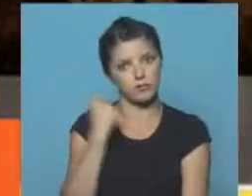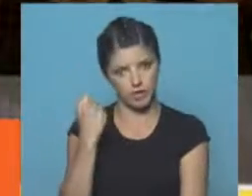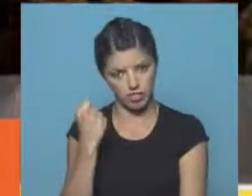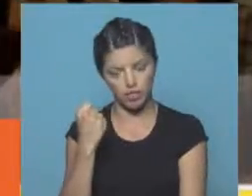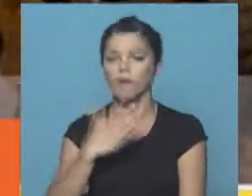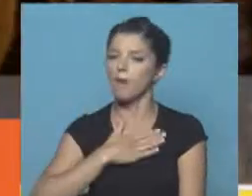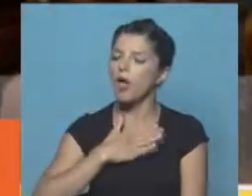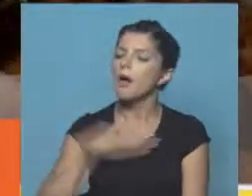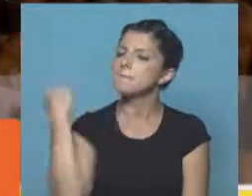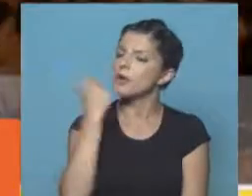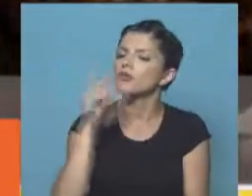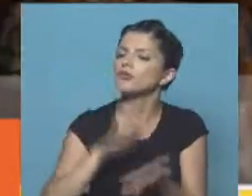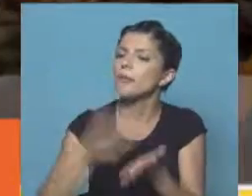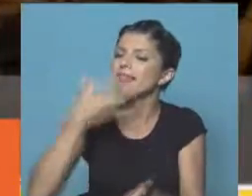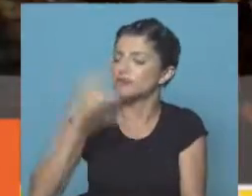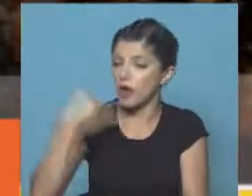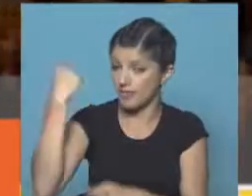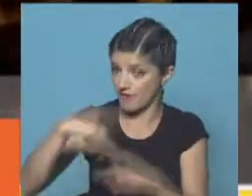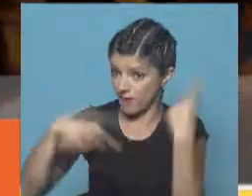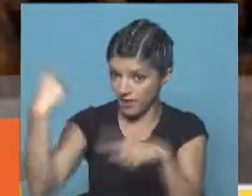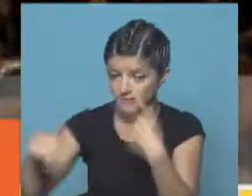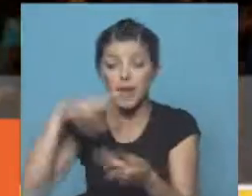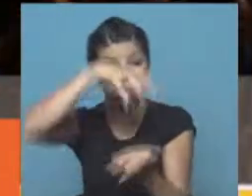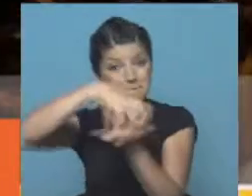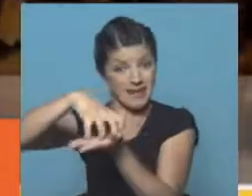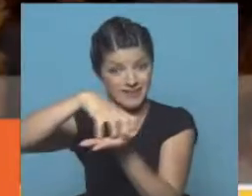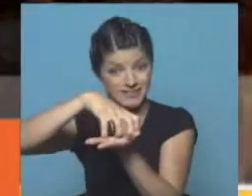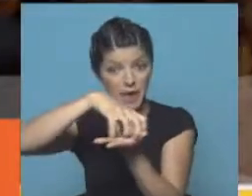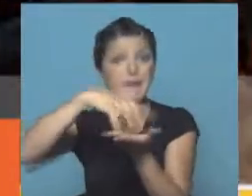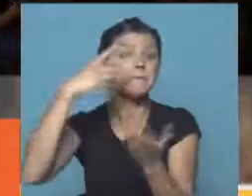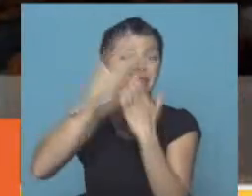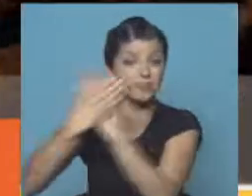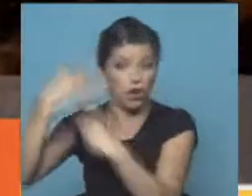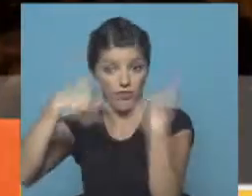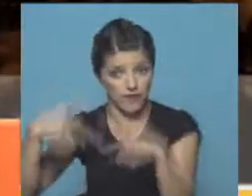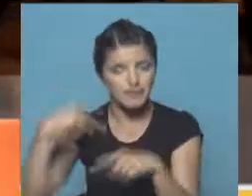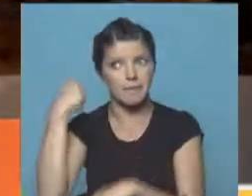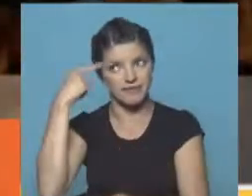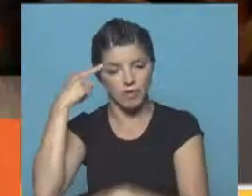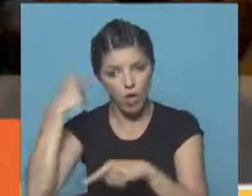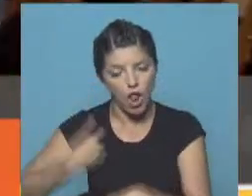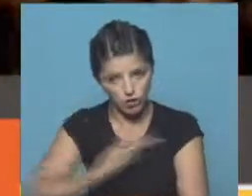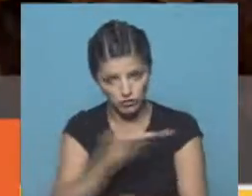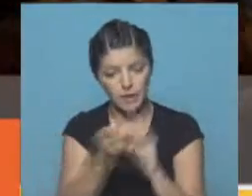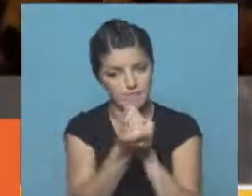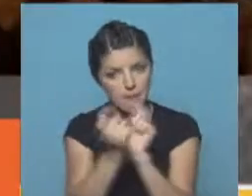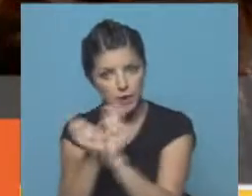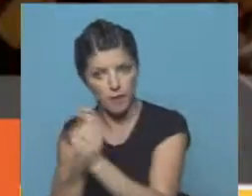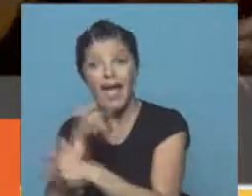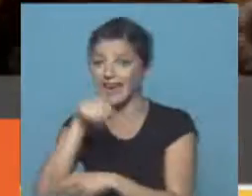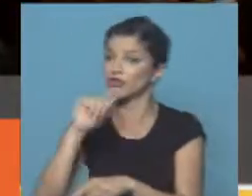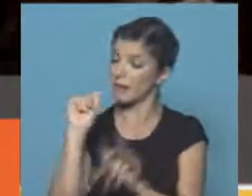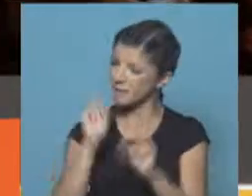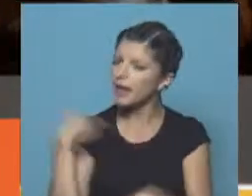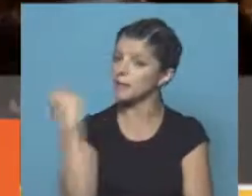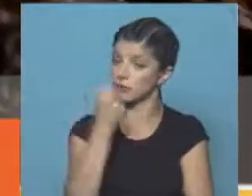las medidas que se están tomando, como decía, en los distintos ministerios que tienen que ver con lo social. Eso es muy importante porque eso empieza a sembrar un